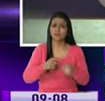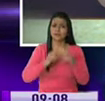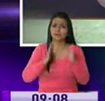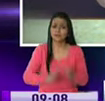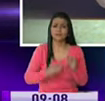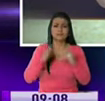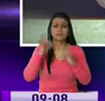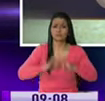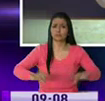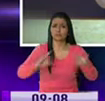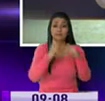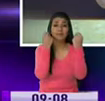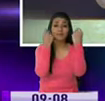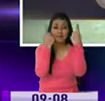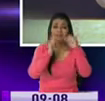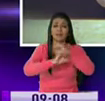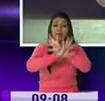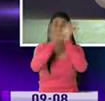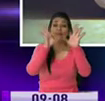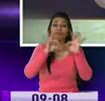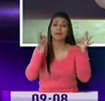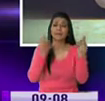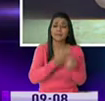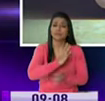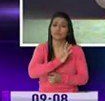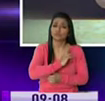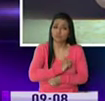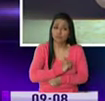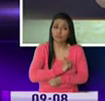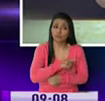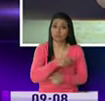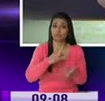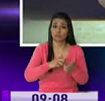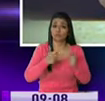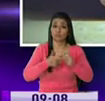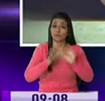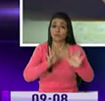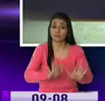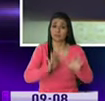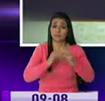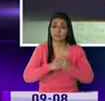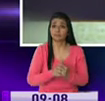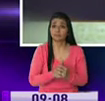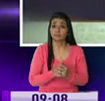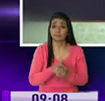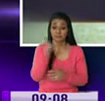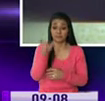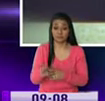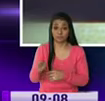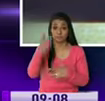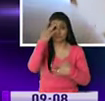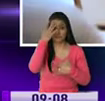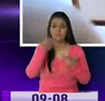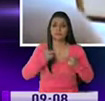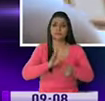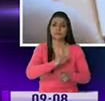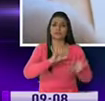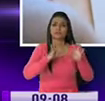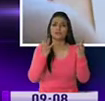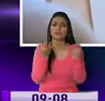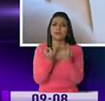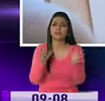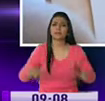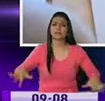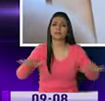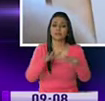todo, entender el dolor y la problemática que se tiene alrededor de esto. Porque no solamente es la persona afectada, también es toda la familia. Por